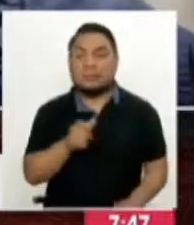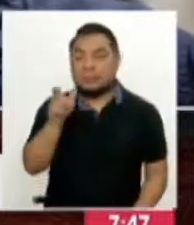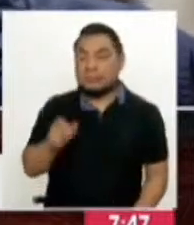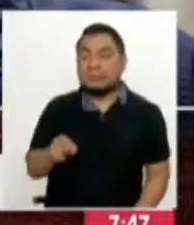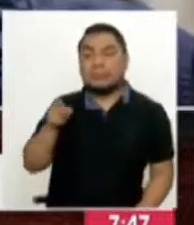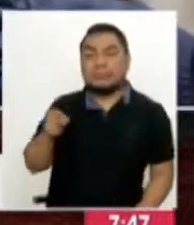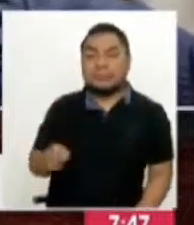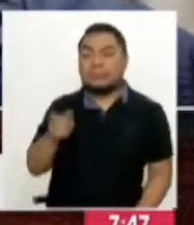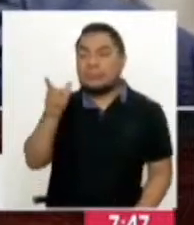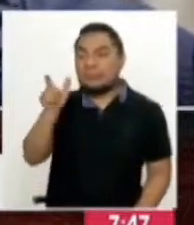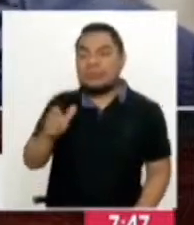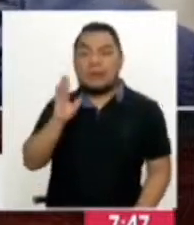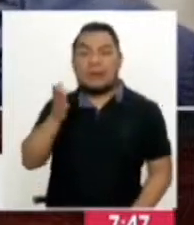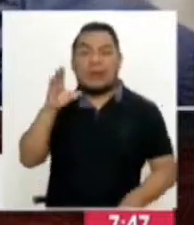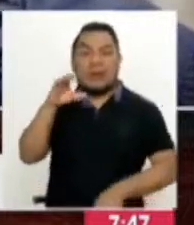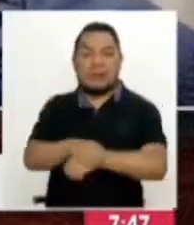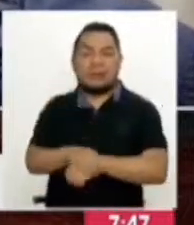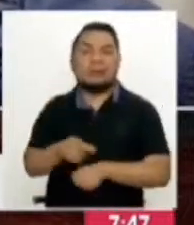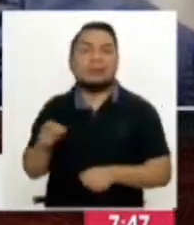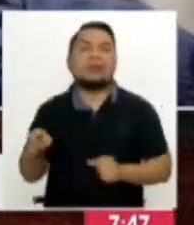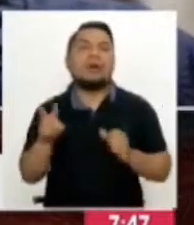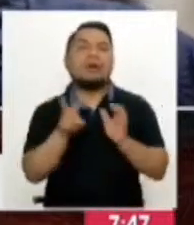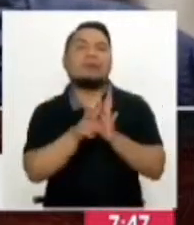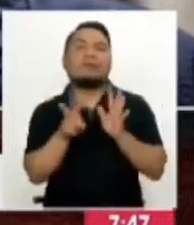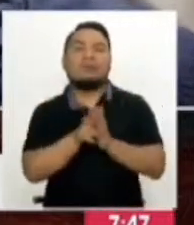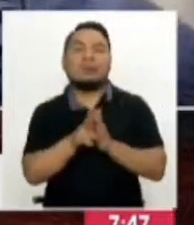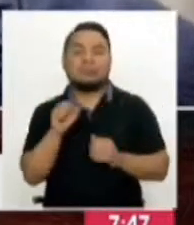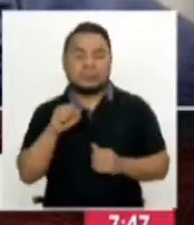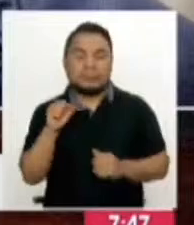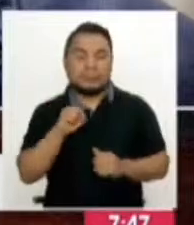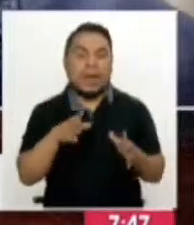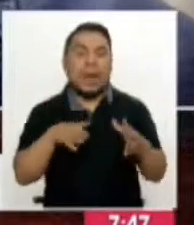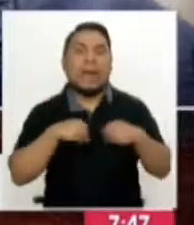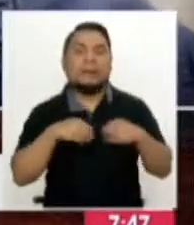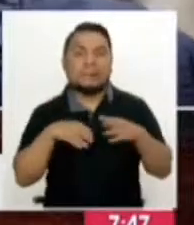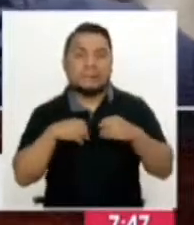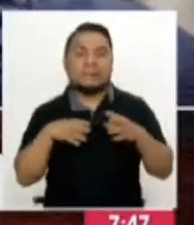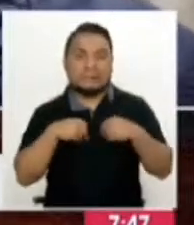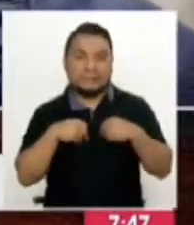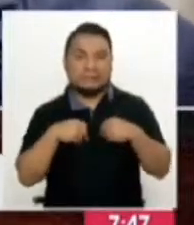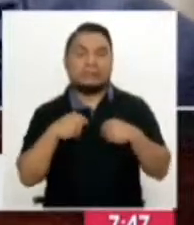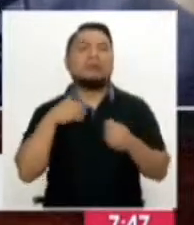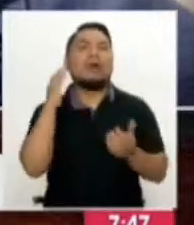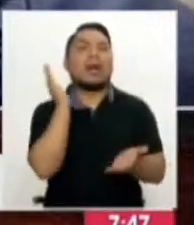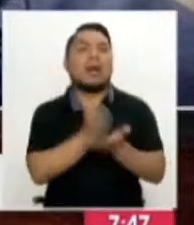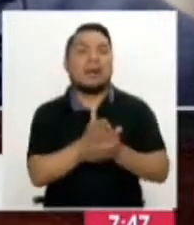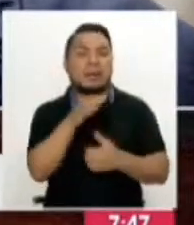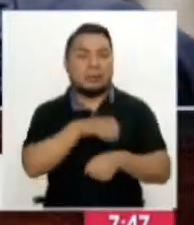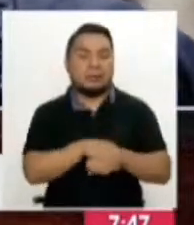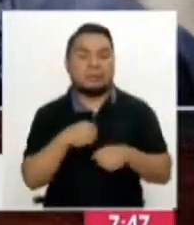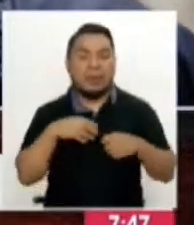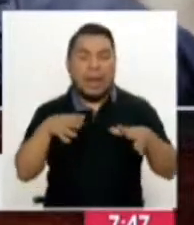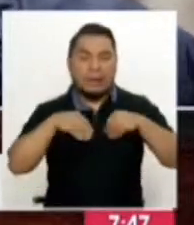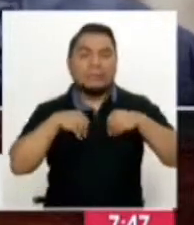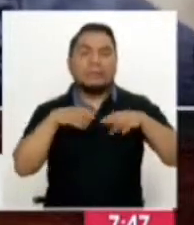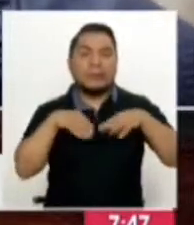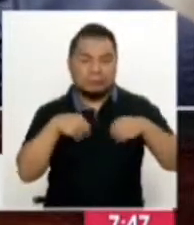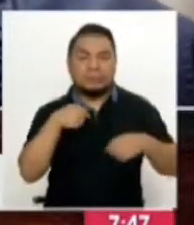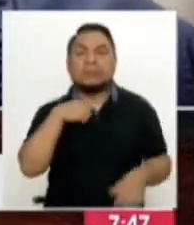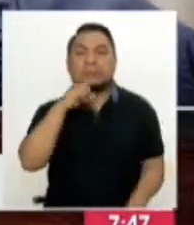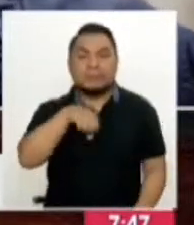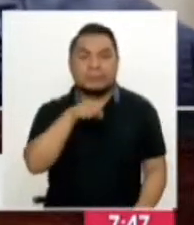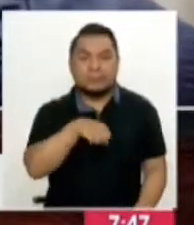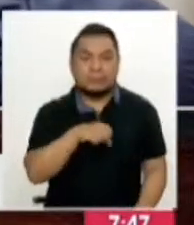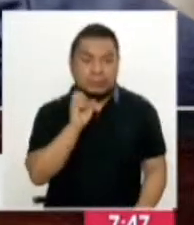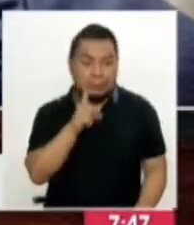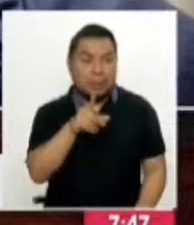vez que ha sido detenido, confiesa voluntariamente que ha cometido el delito y narra, obviamente, las circunstancias de su accionar